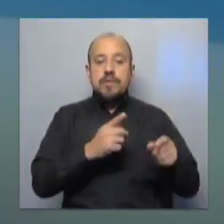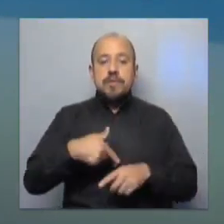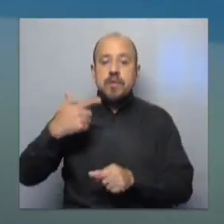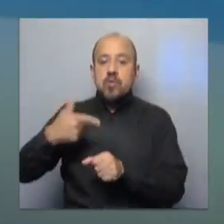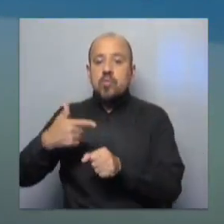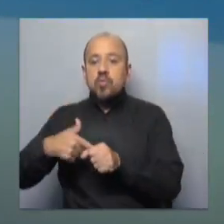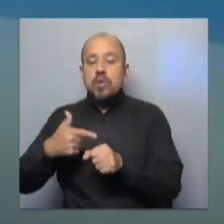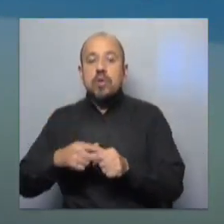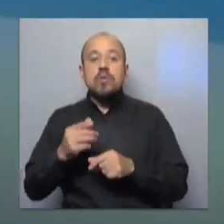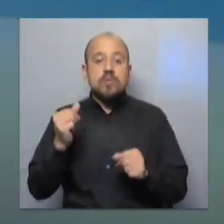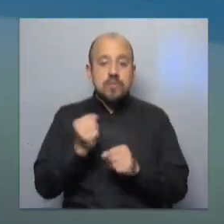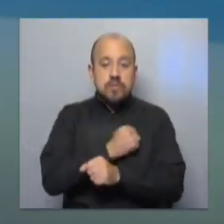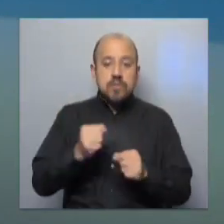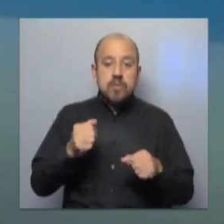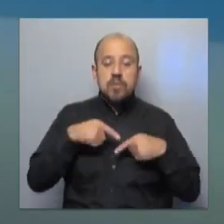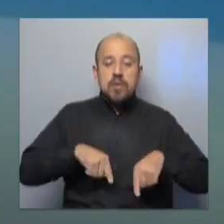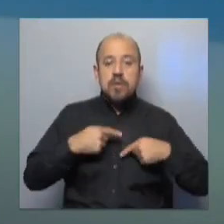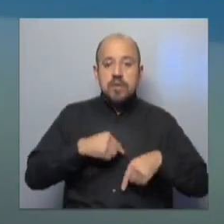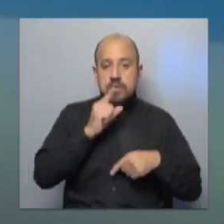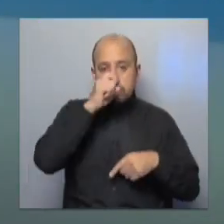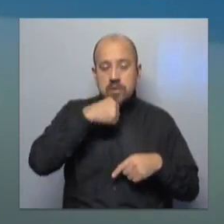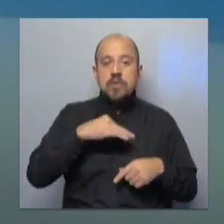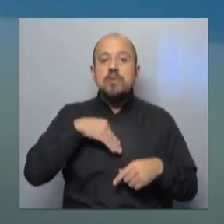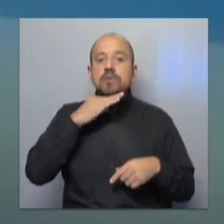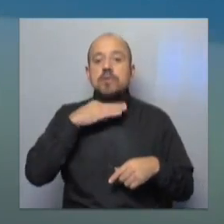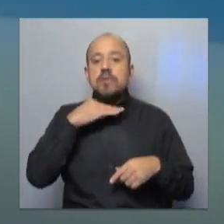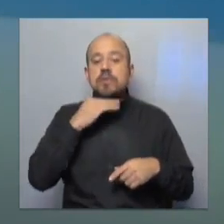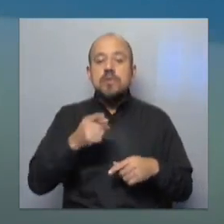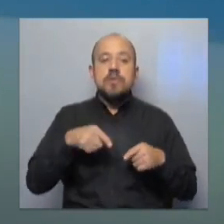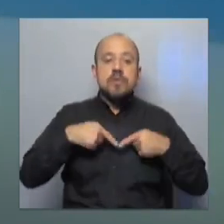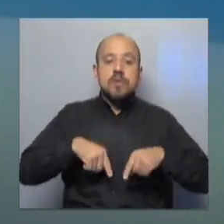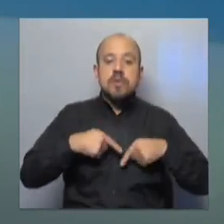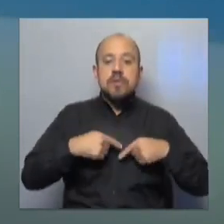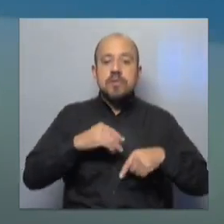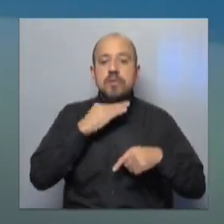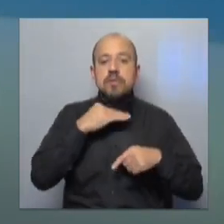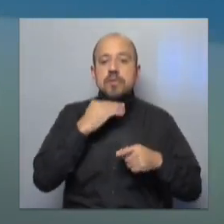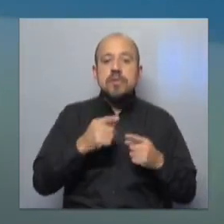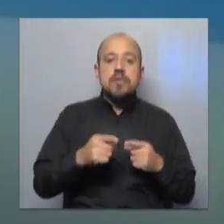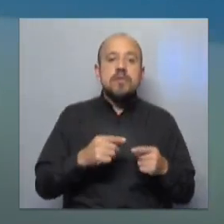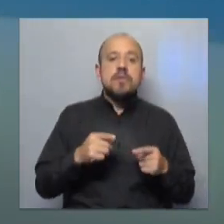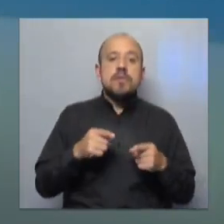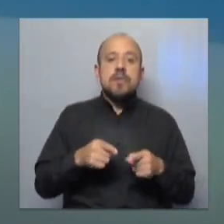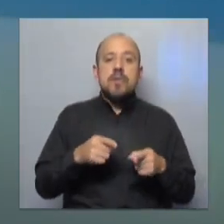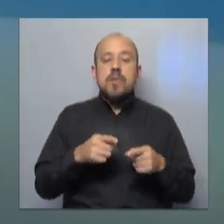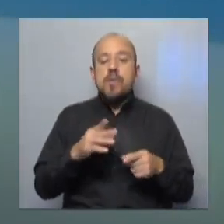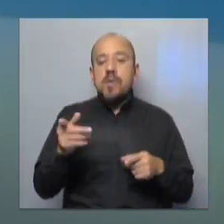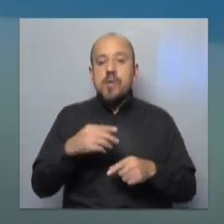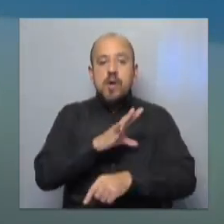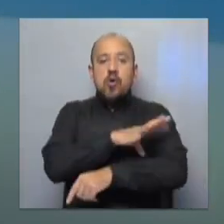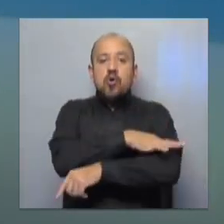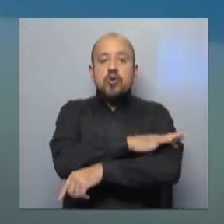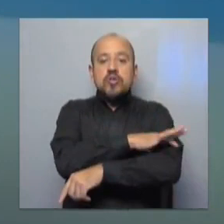aprobada por las intendencias de montevideo y de canelones para la intendenta de montevideo carolina cossé y su par canario yamandú orsi